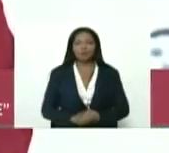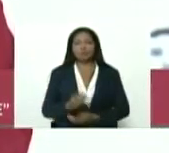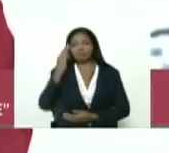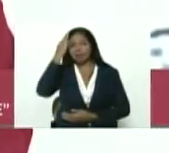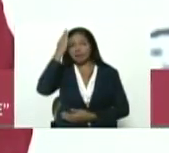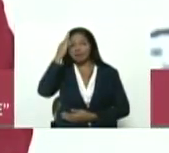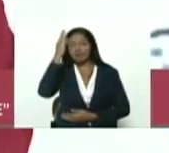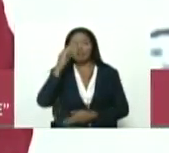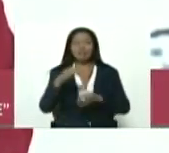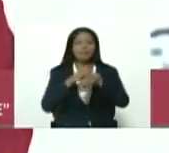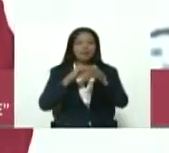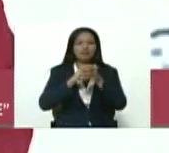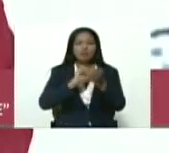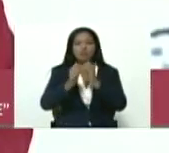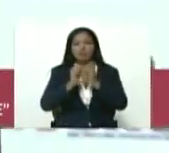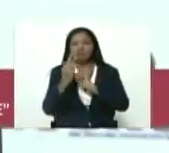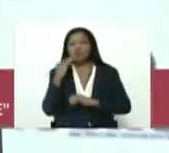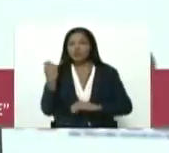Infante.